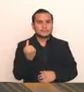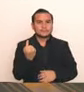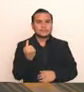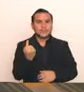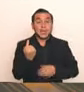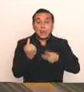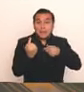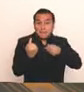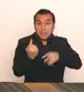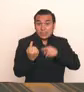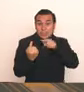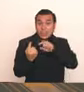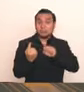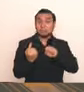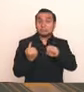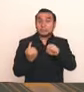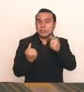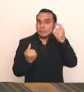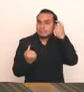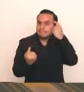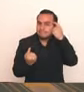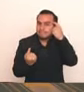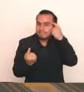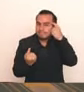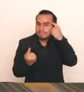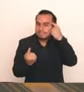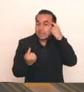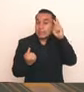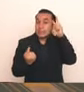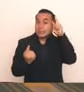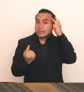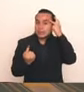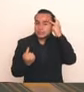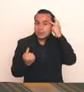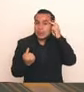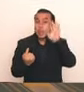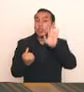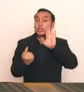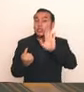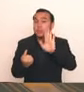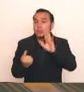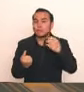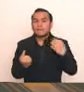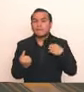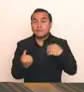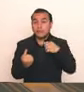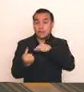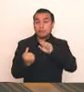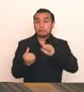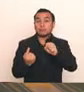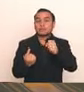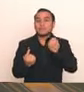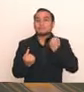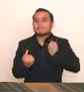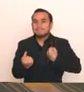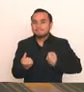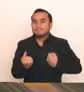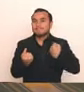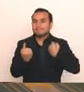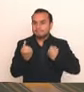perder a esa persona y lo que lo que significaría su vida perdiendo esa persona